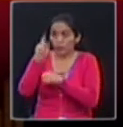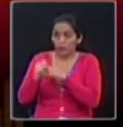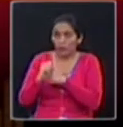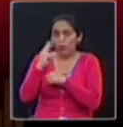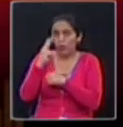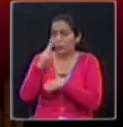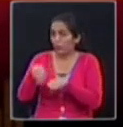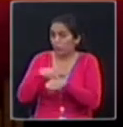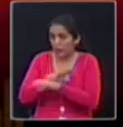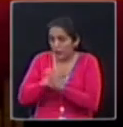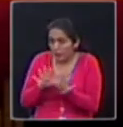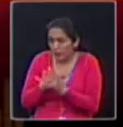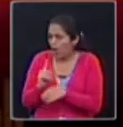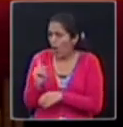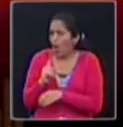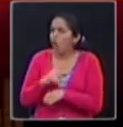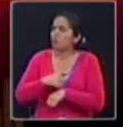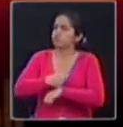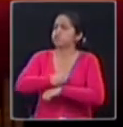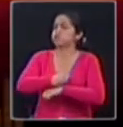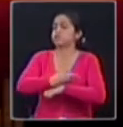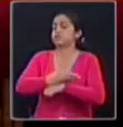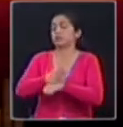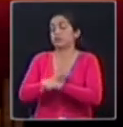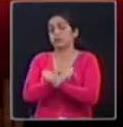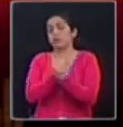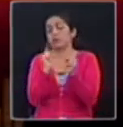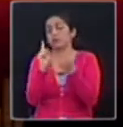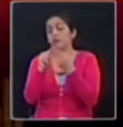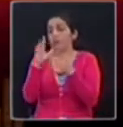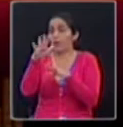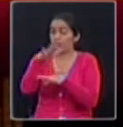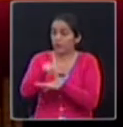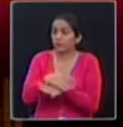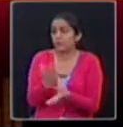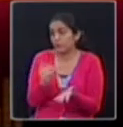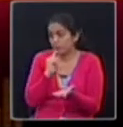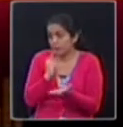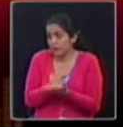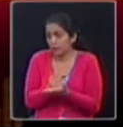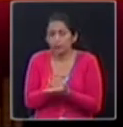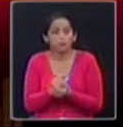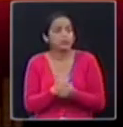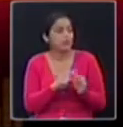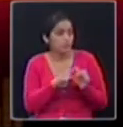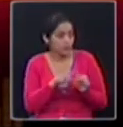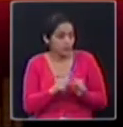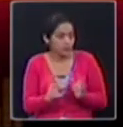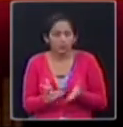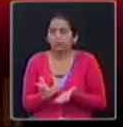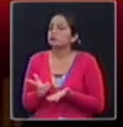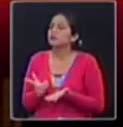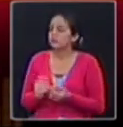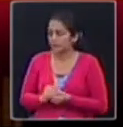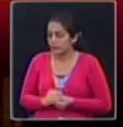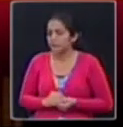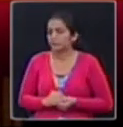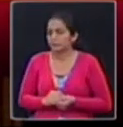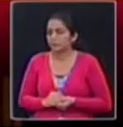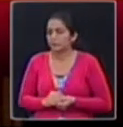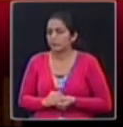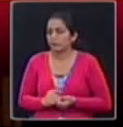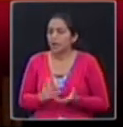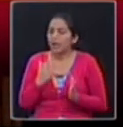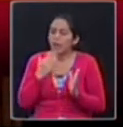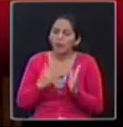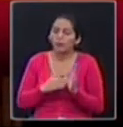laboral. ¿Cuánto? ¿El sector de la construcción también, doctor? Varios sectores. Por ejemplo, el turístico. Tengo 2 meses de temporada alta, por dar un dato.